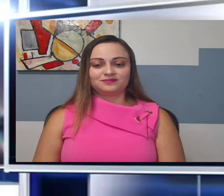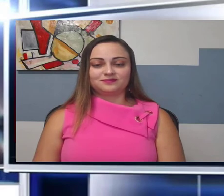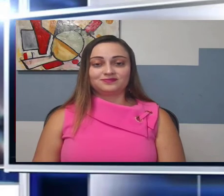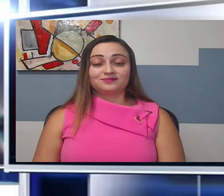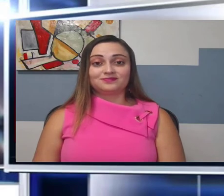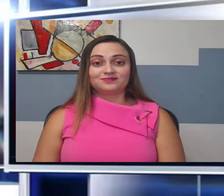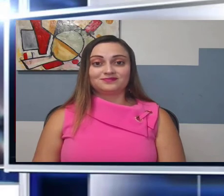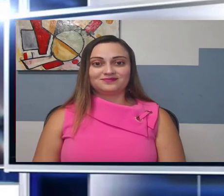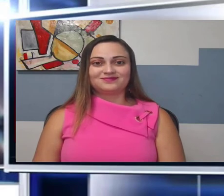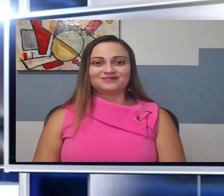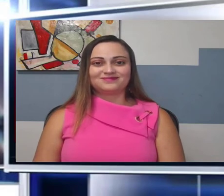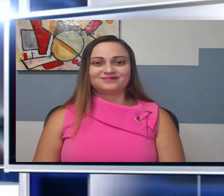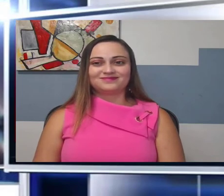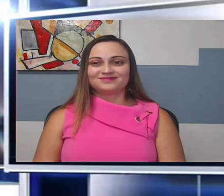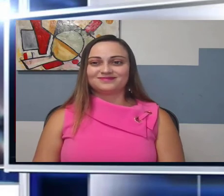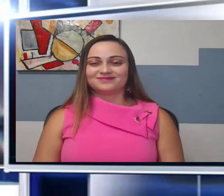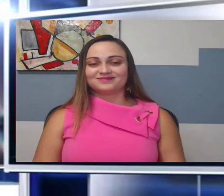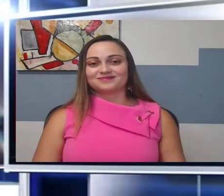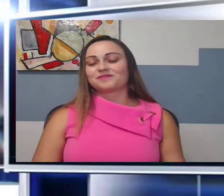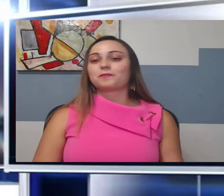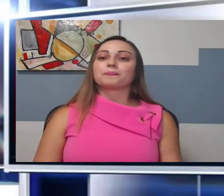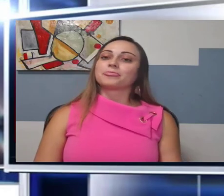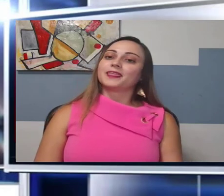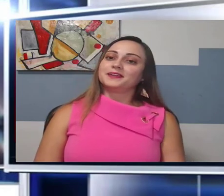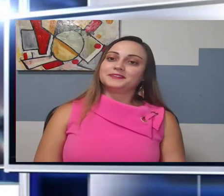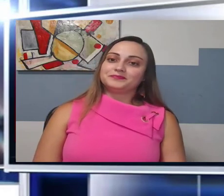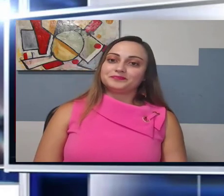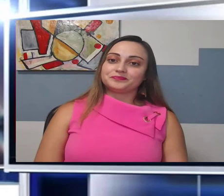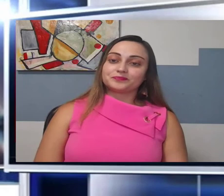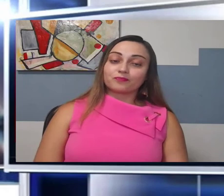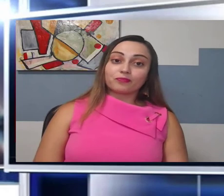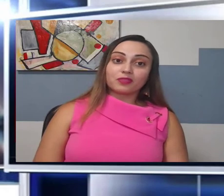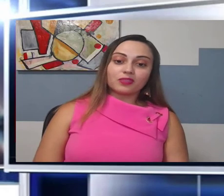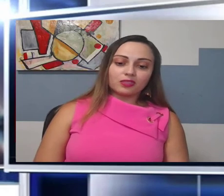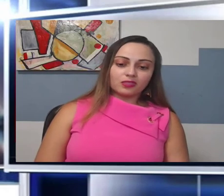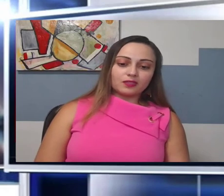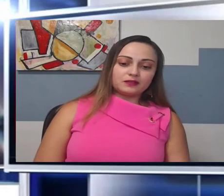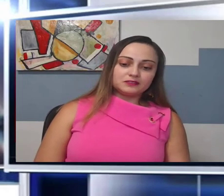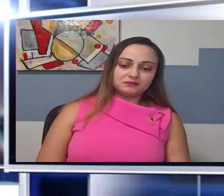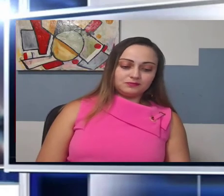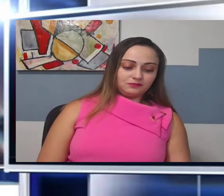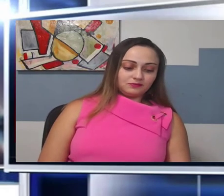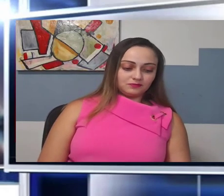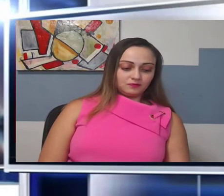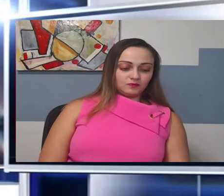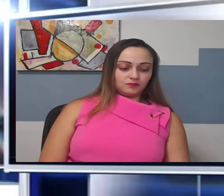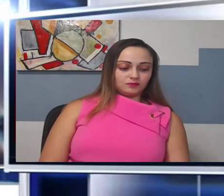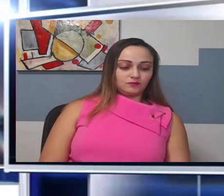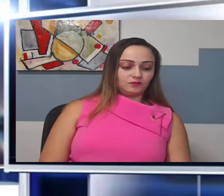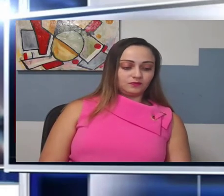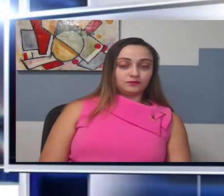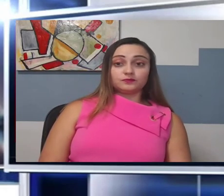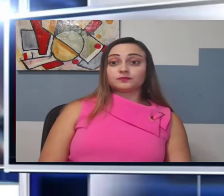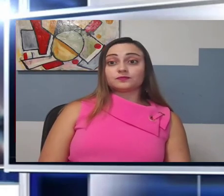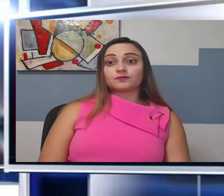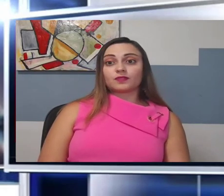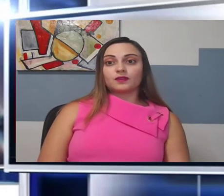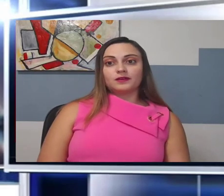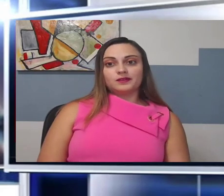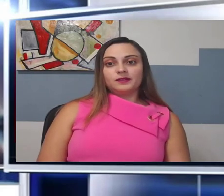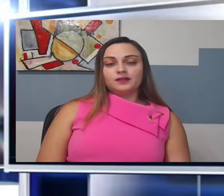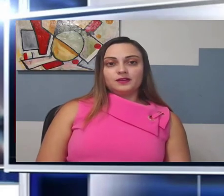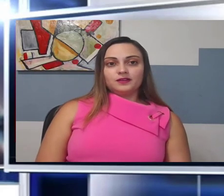segundo cliente y entonces, bueno, ahí también aprendí muchísimo y así, así ya después cuando